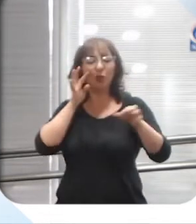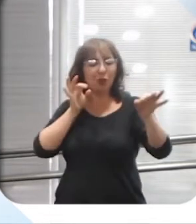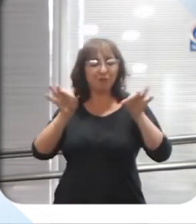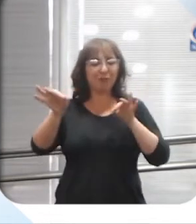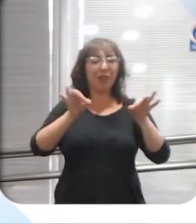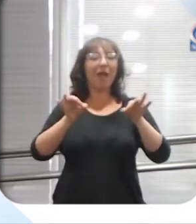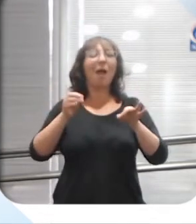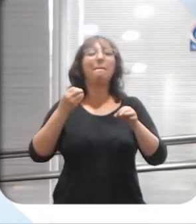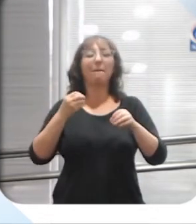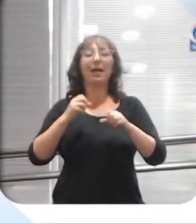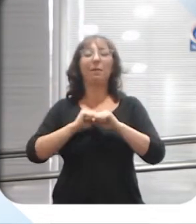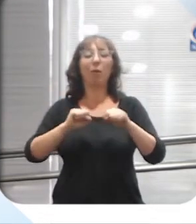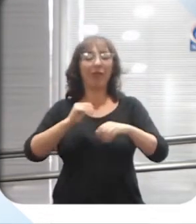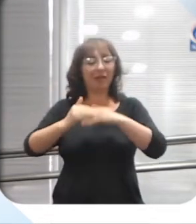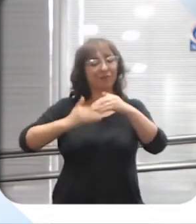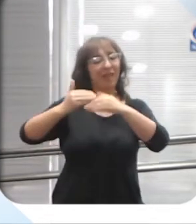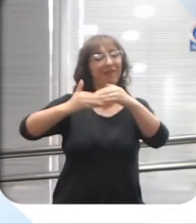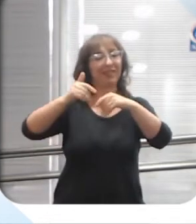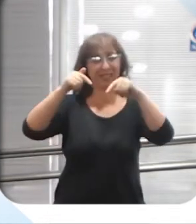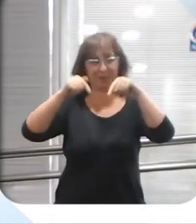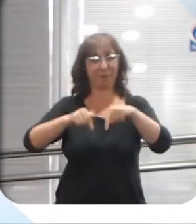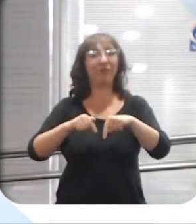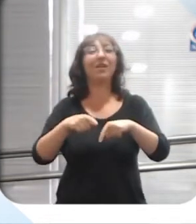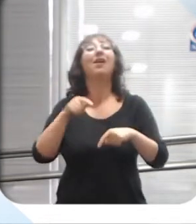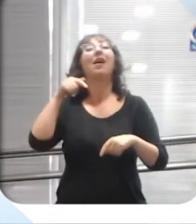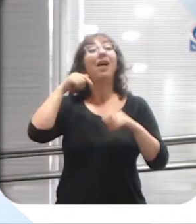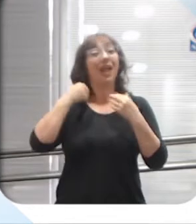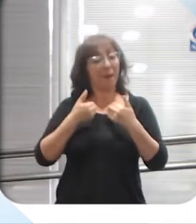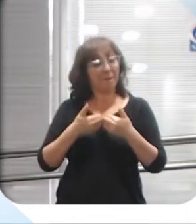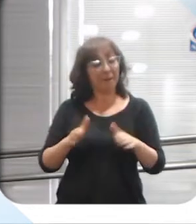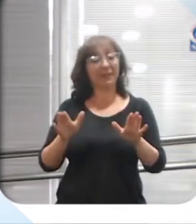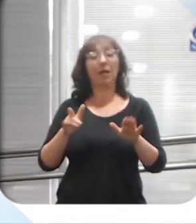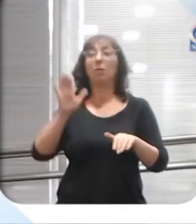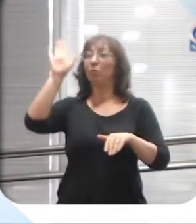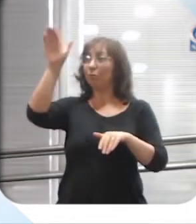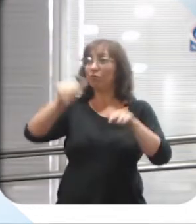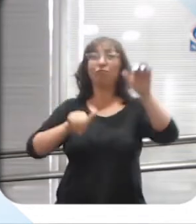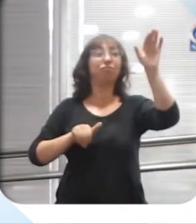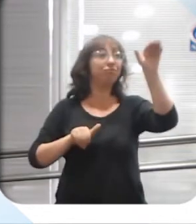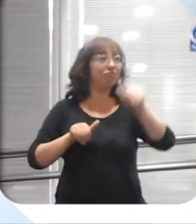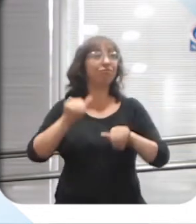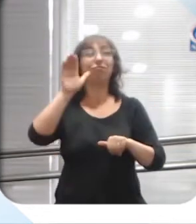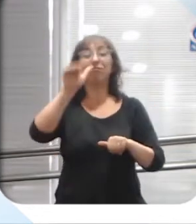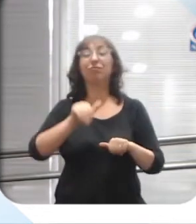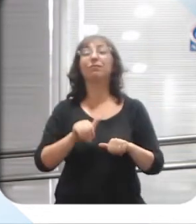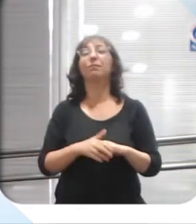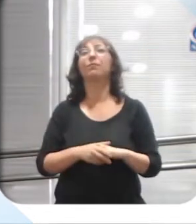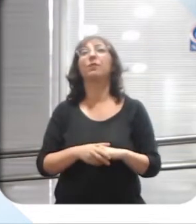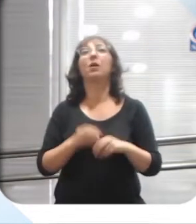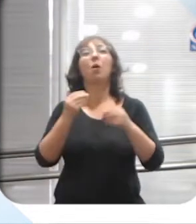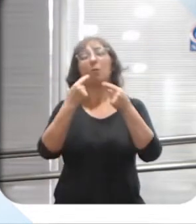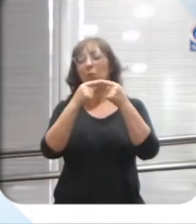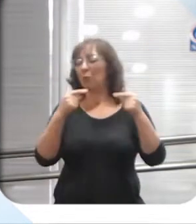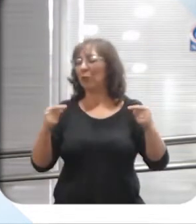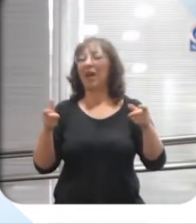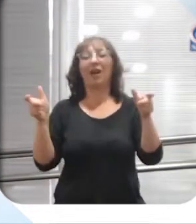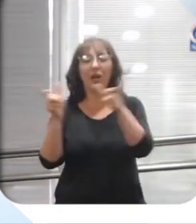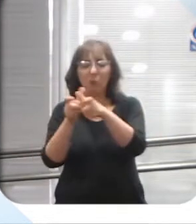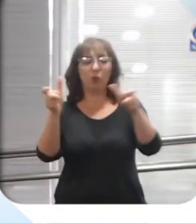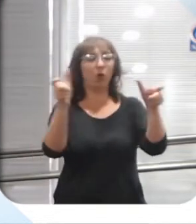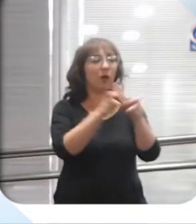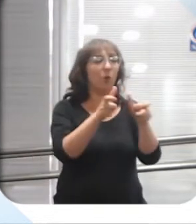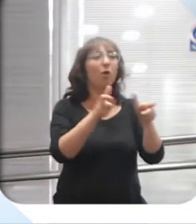para seguir avanzando en esto, que es donde empezamos a convocar y tuvimos múltiples reuniones para